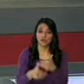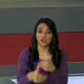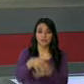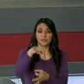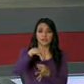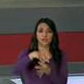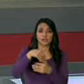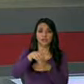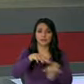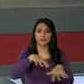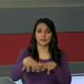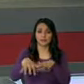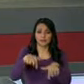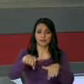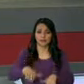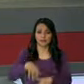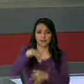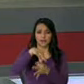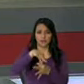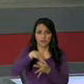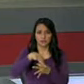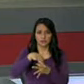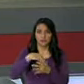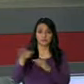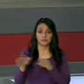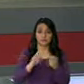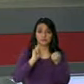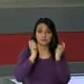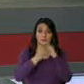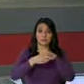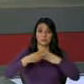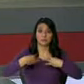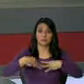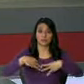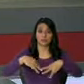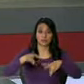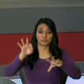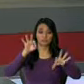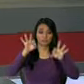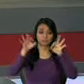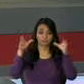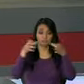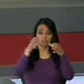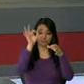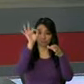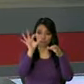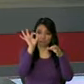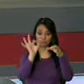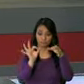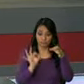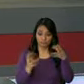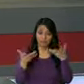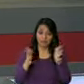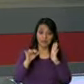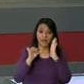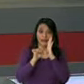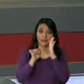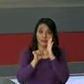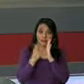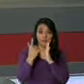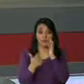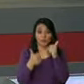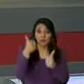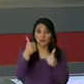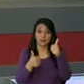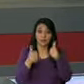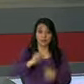sido aplicadas en estas elecciones. Cambiar la metodología de designación de escaños y hasta revisar el articulado que da la posibilidad de que un candidato gane